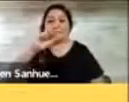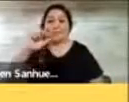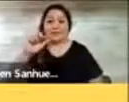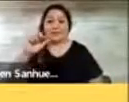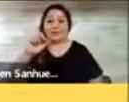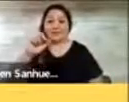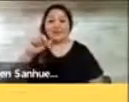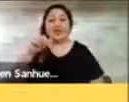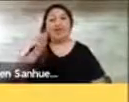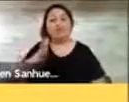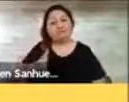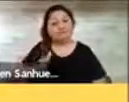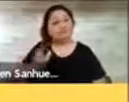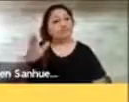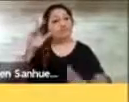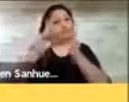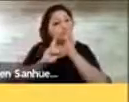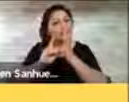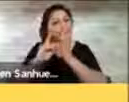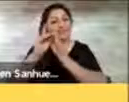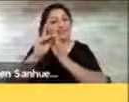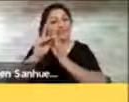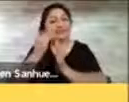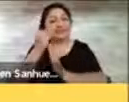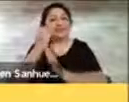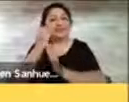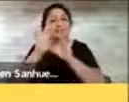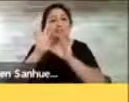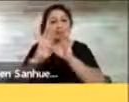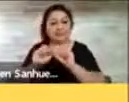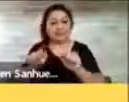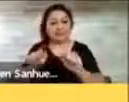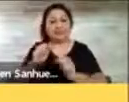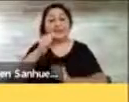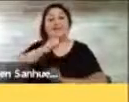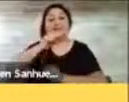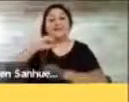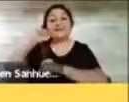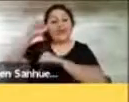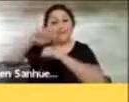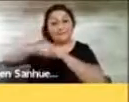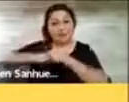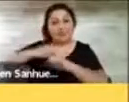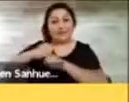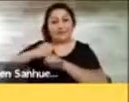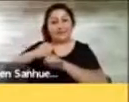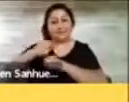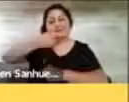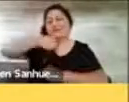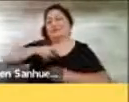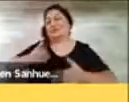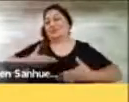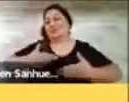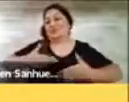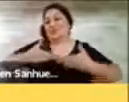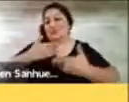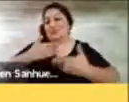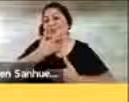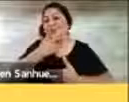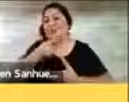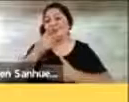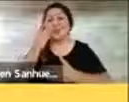en desarrollo, pero está casi lista, nos falta probarla, estamos muy motivados porque en realidad está quedando muy